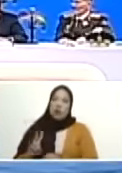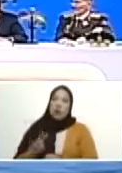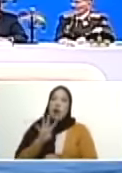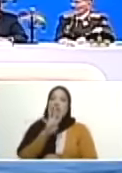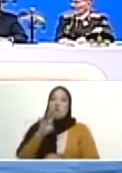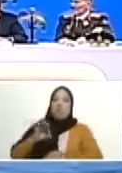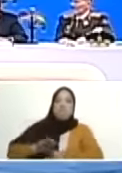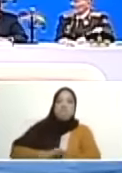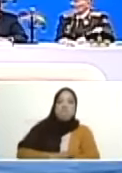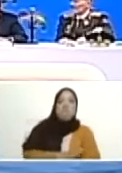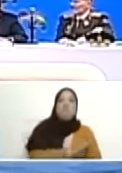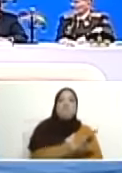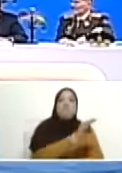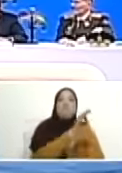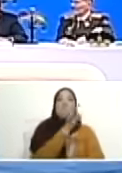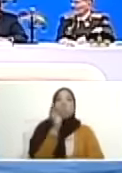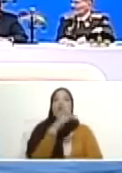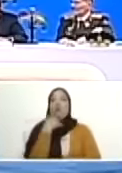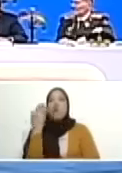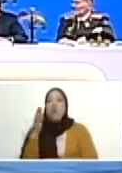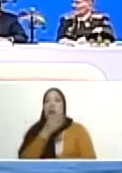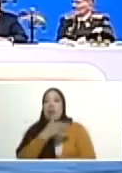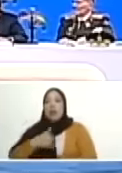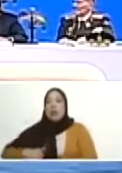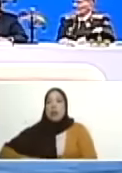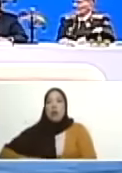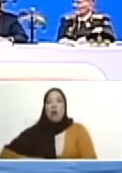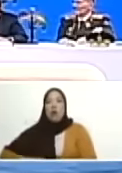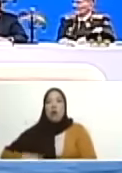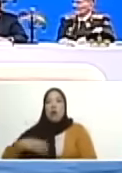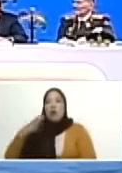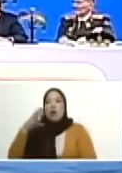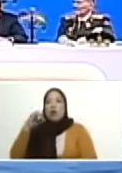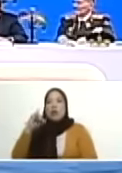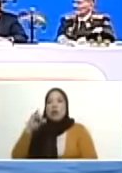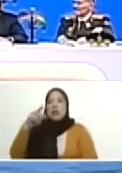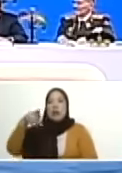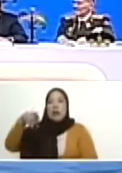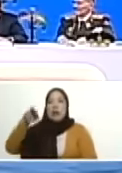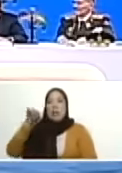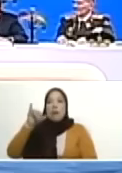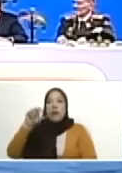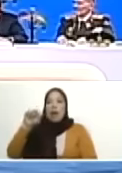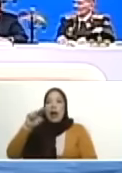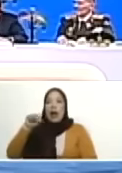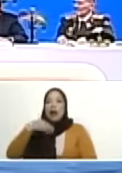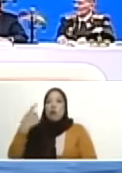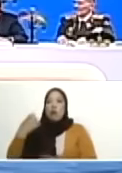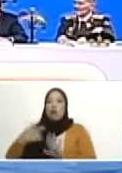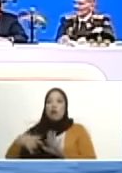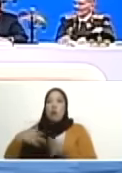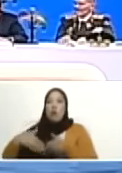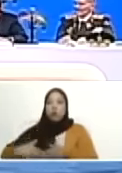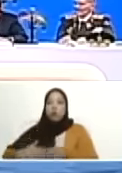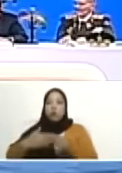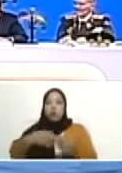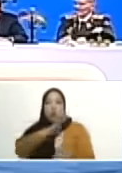24 horas después del derrocamiento de Cipriano Castro, un teniente coronel de un barco de guerra